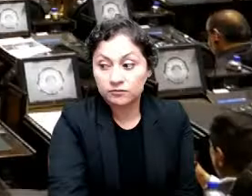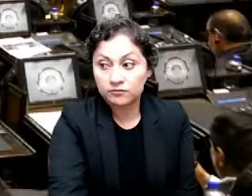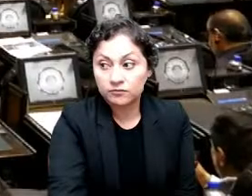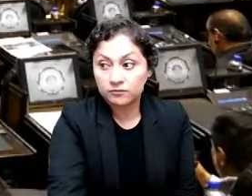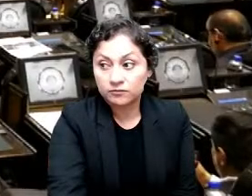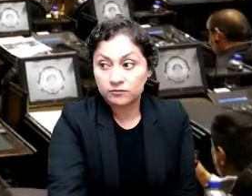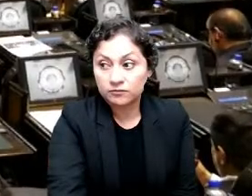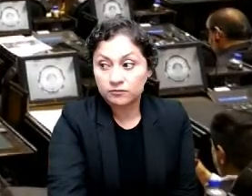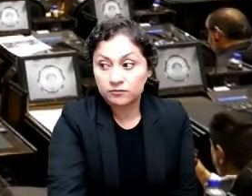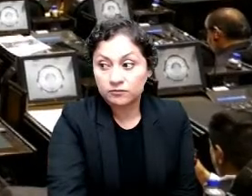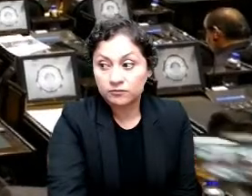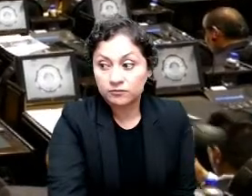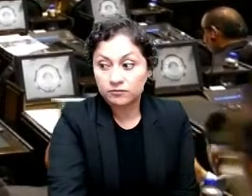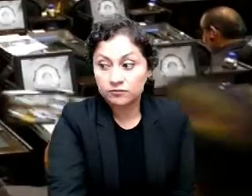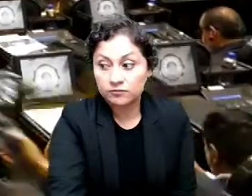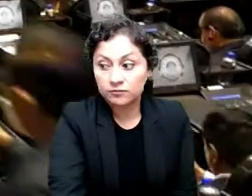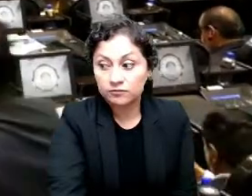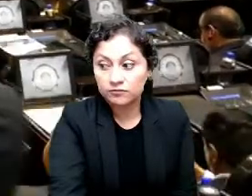de